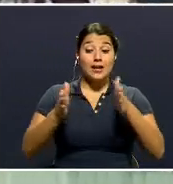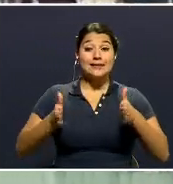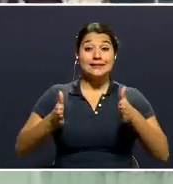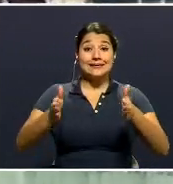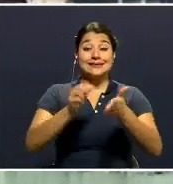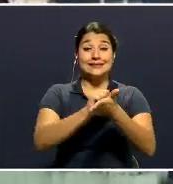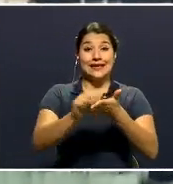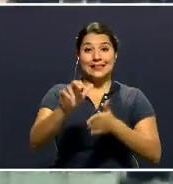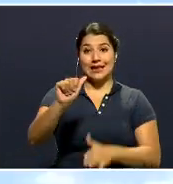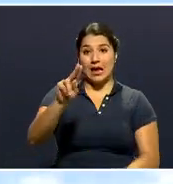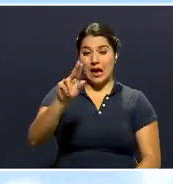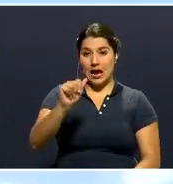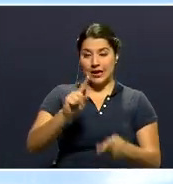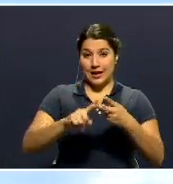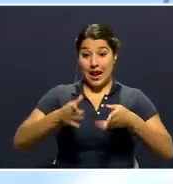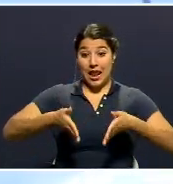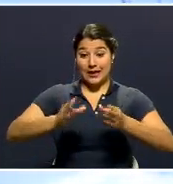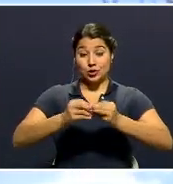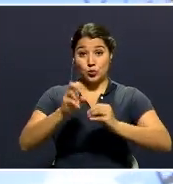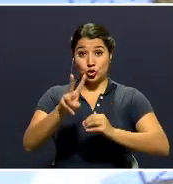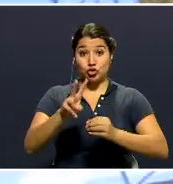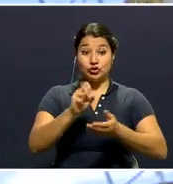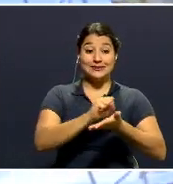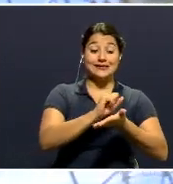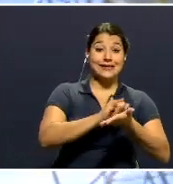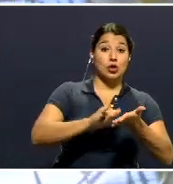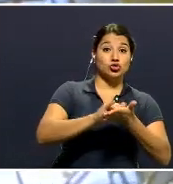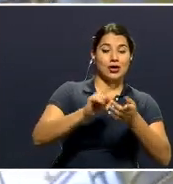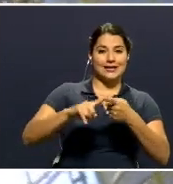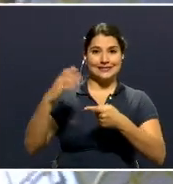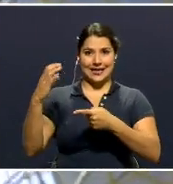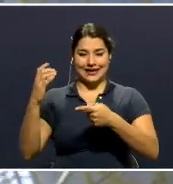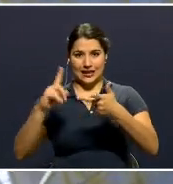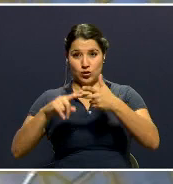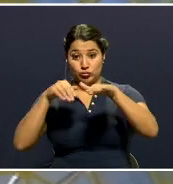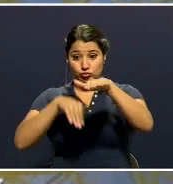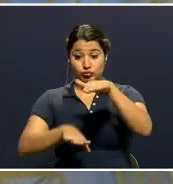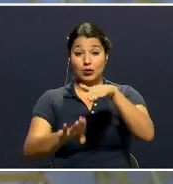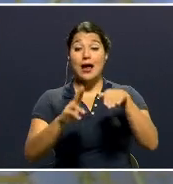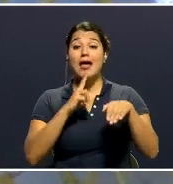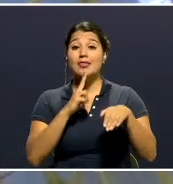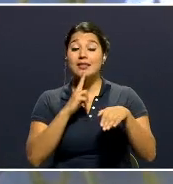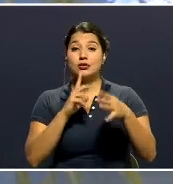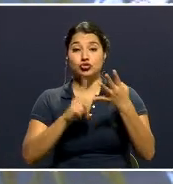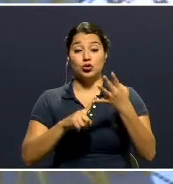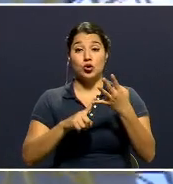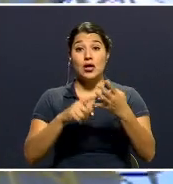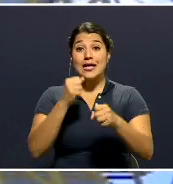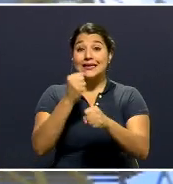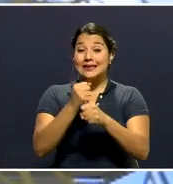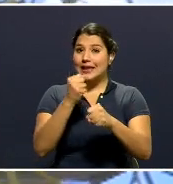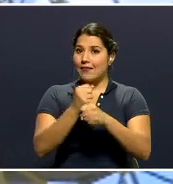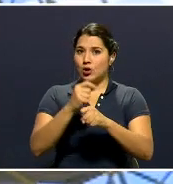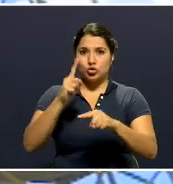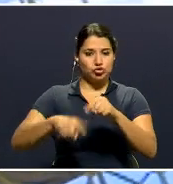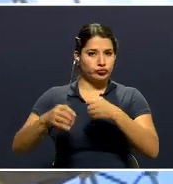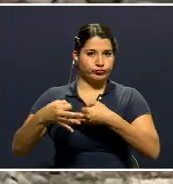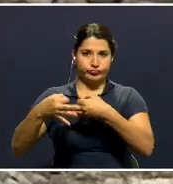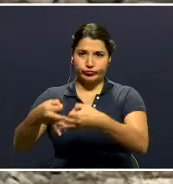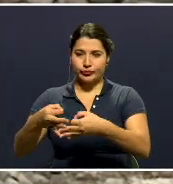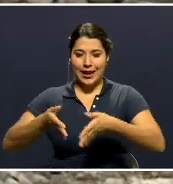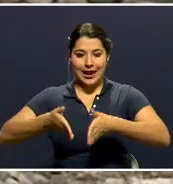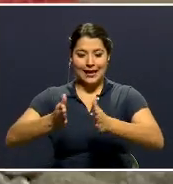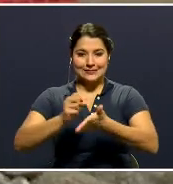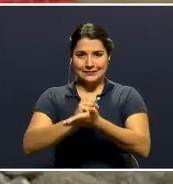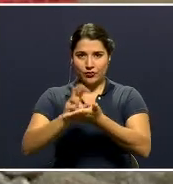de Santa Ana, la Ruta 2 entre San José y Cartago, los pasos a desnivel en Los Hatillos, las obras impostergables en la ruta hacia